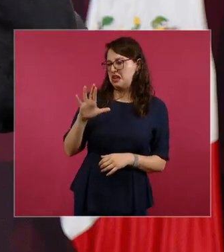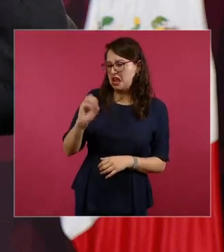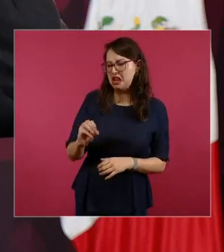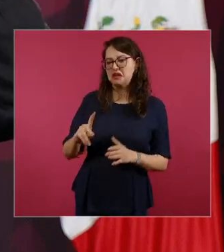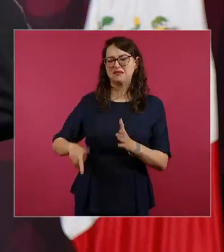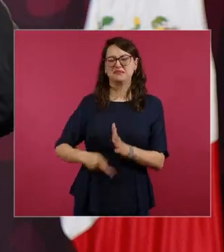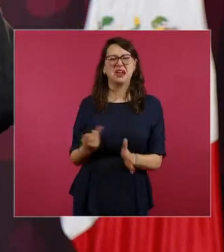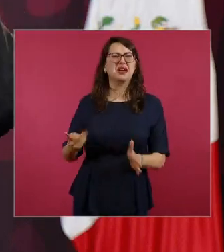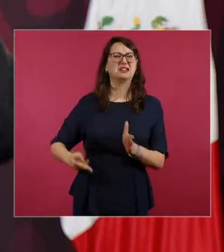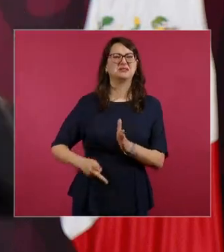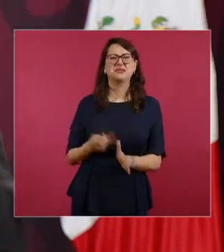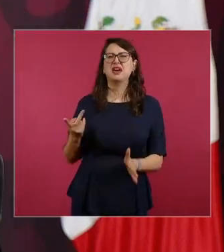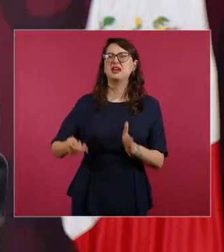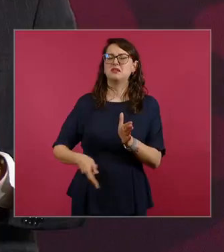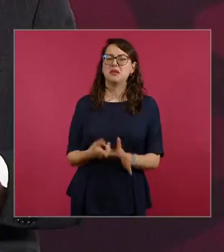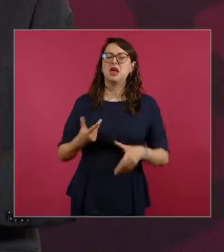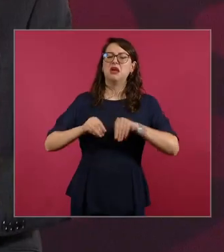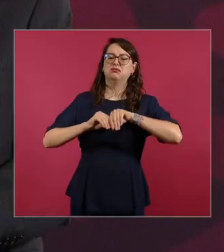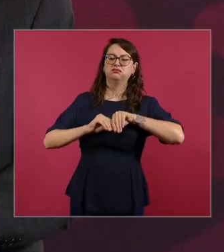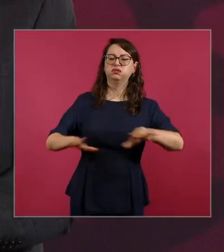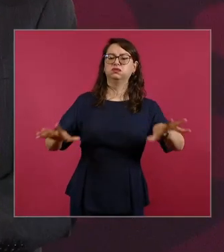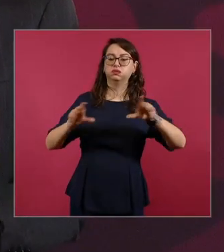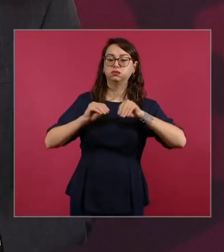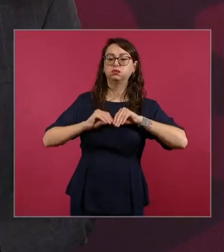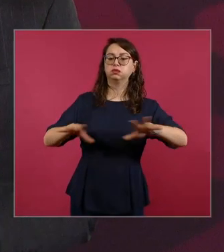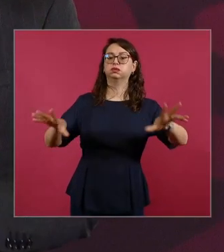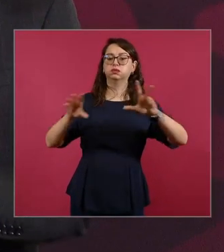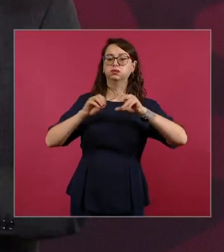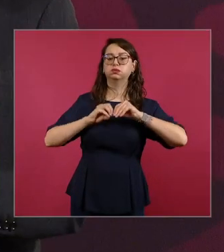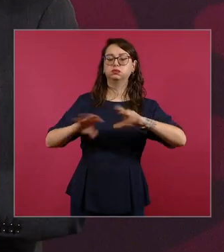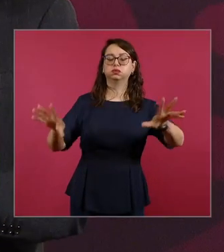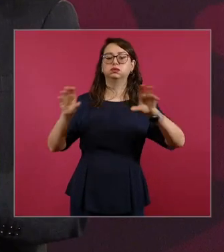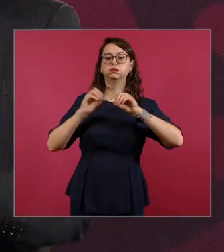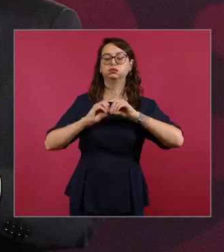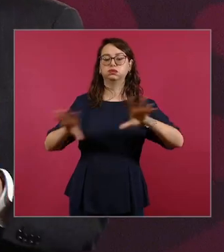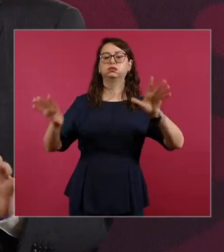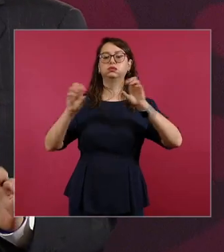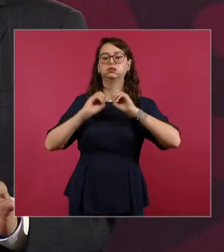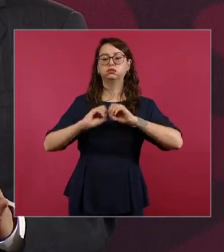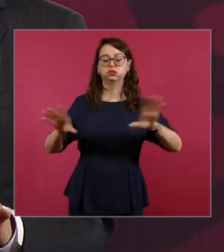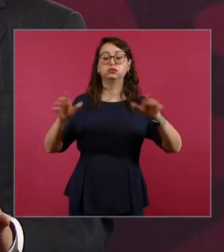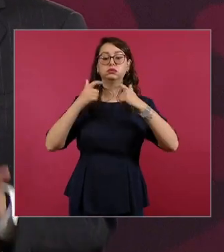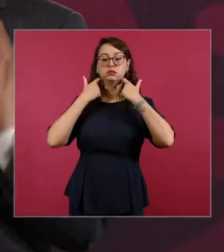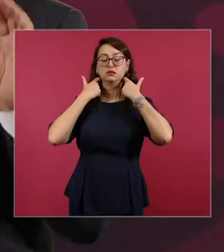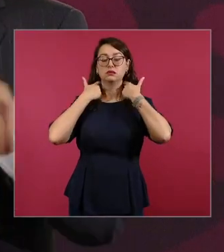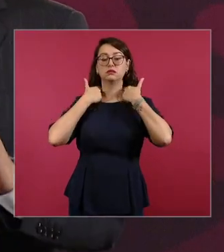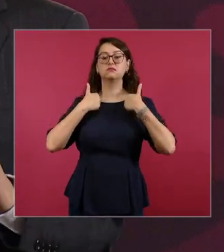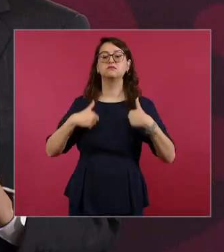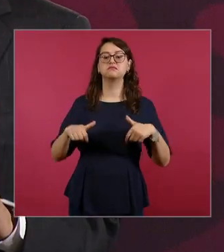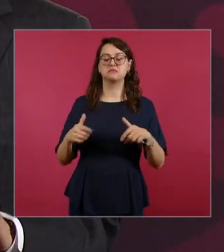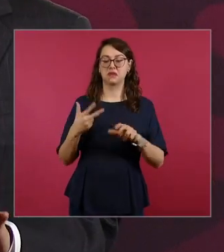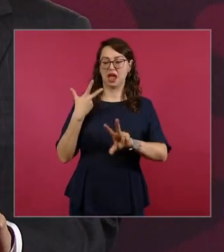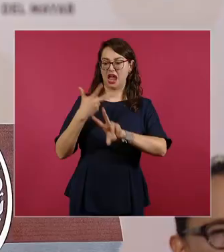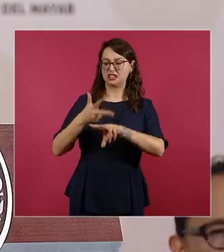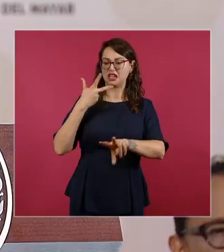cientos no, millones de menciones.